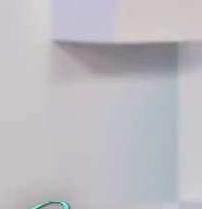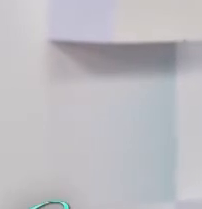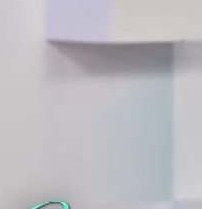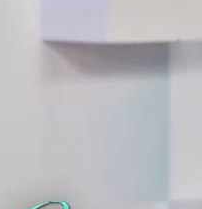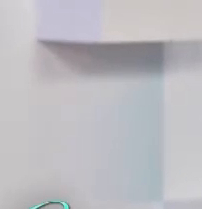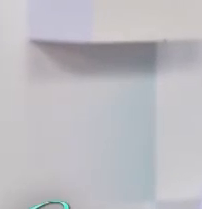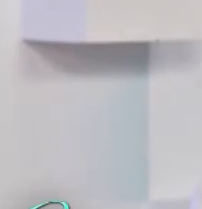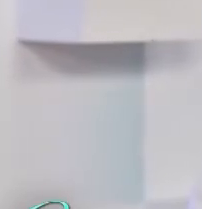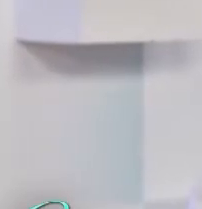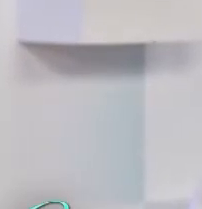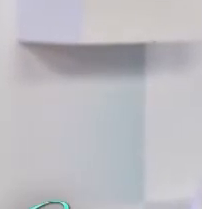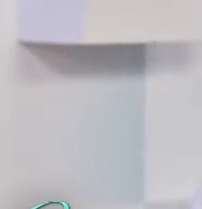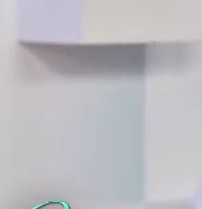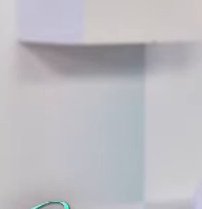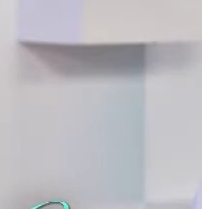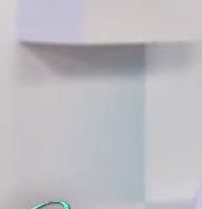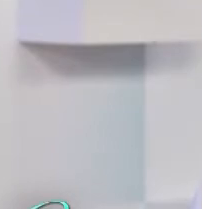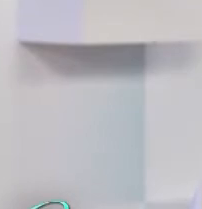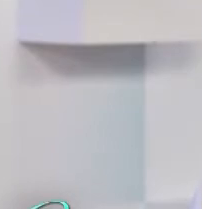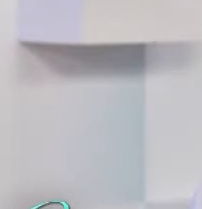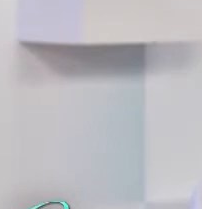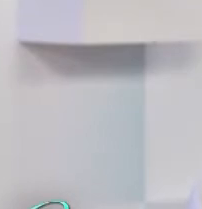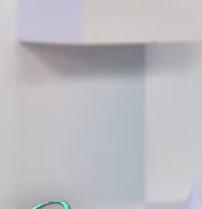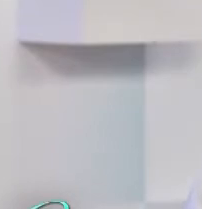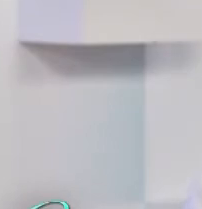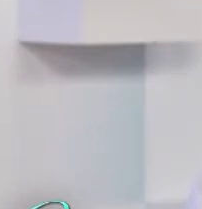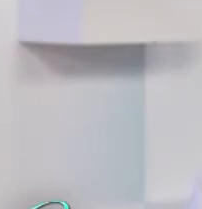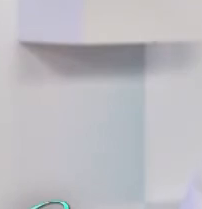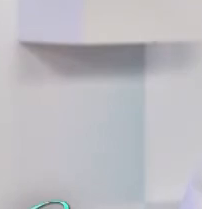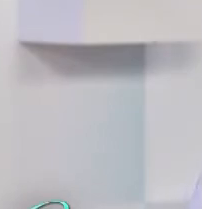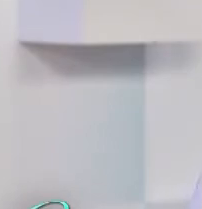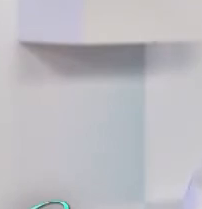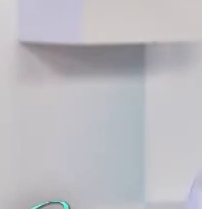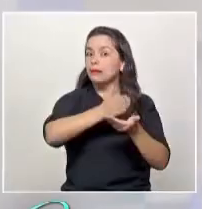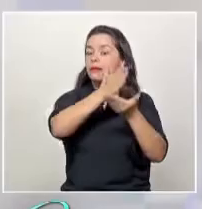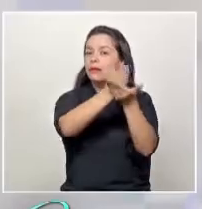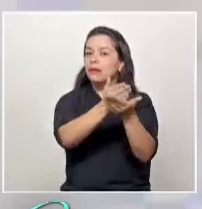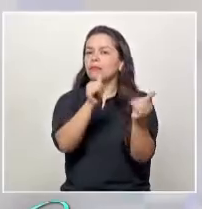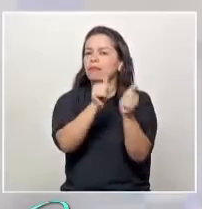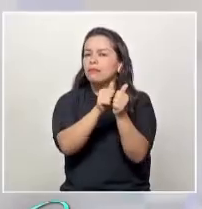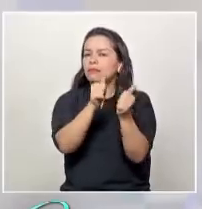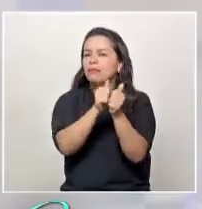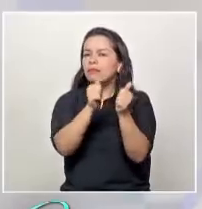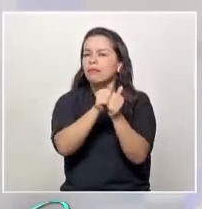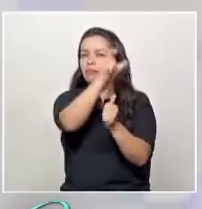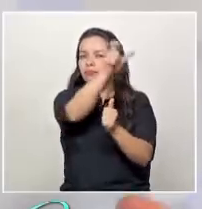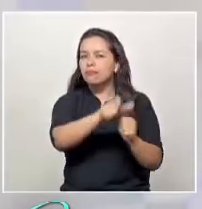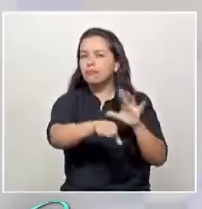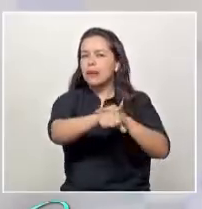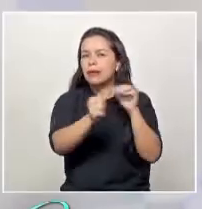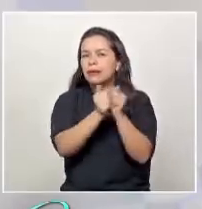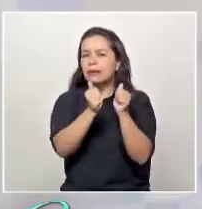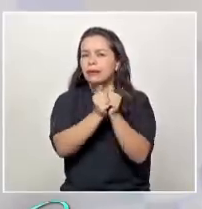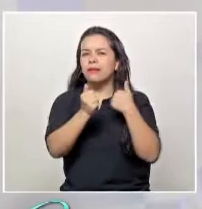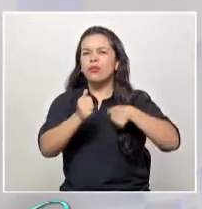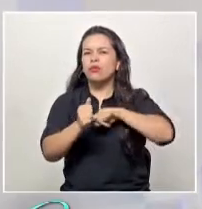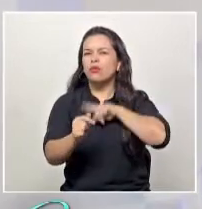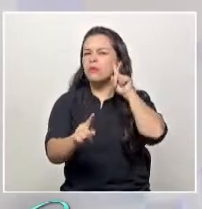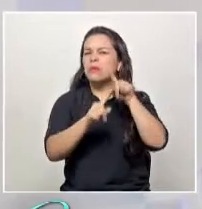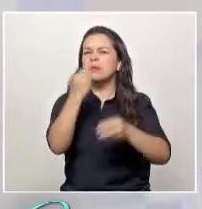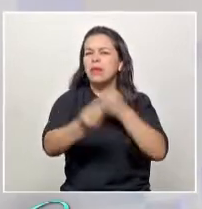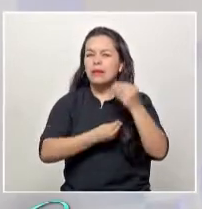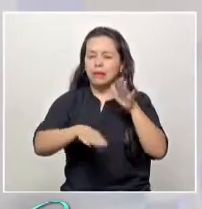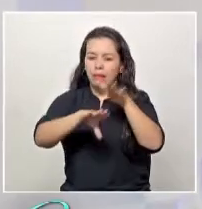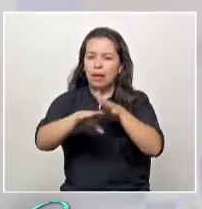médica oportuna, los exámenes de laboratorio, todo ese acompañamiento médico, y nosotros lo que hacemos en este espacio es dar